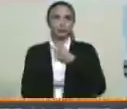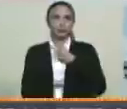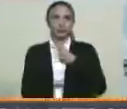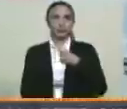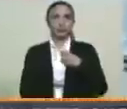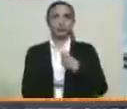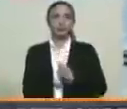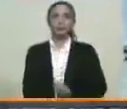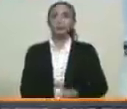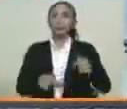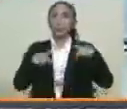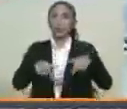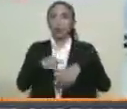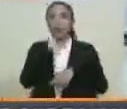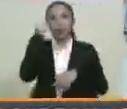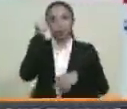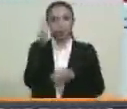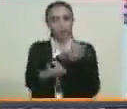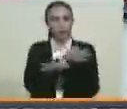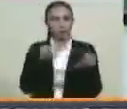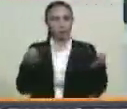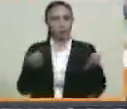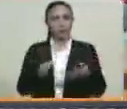Hoy es un día